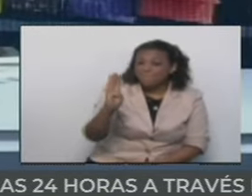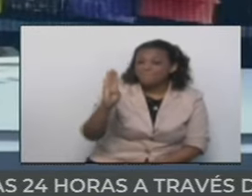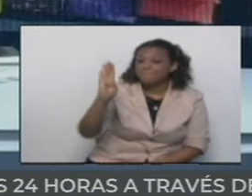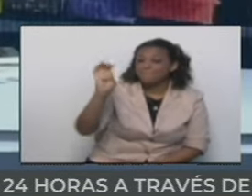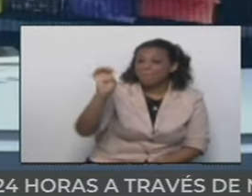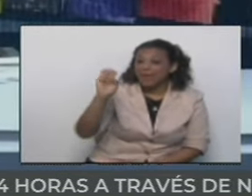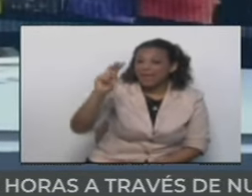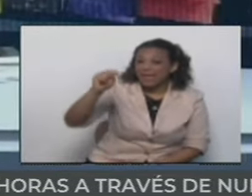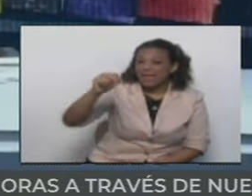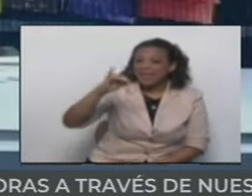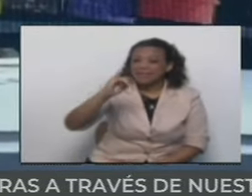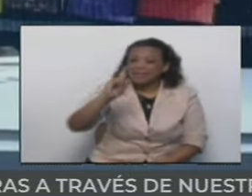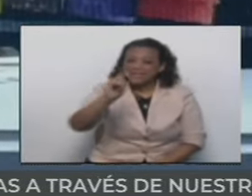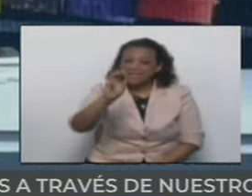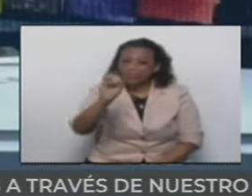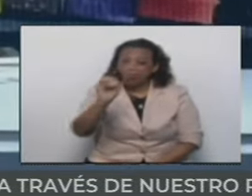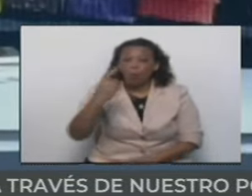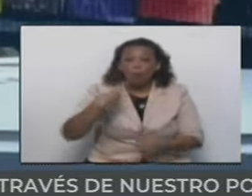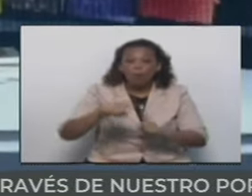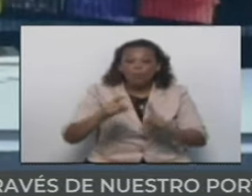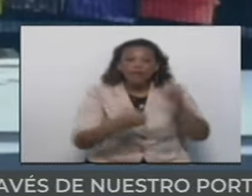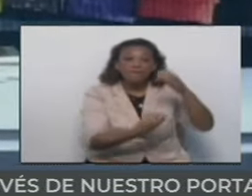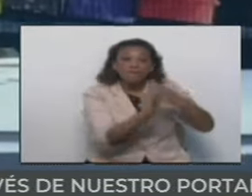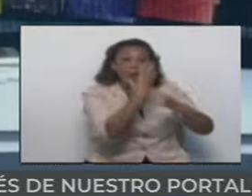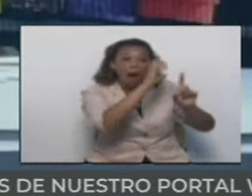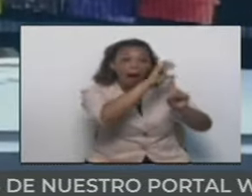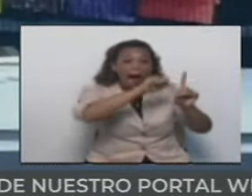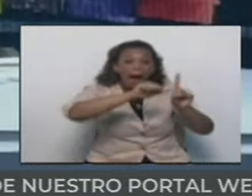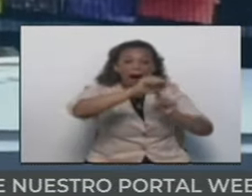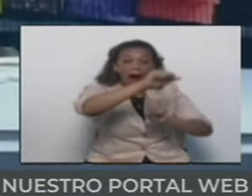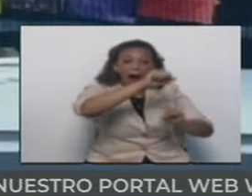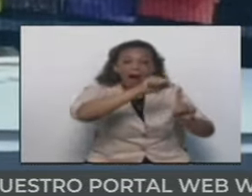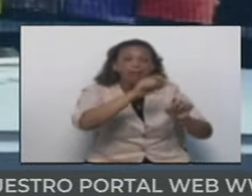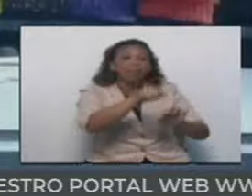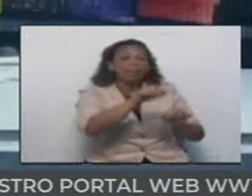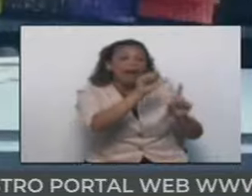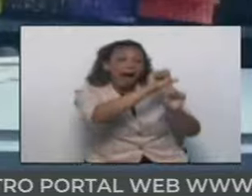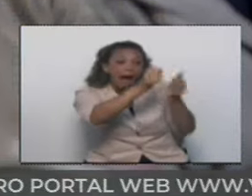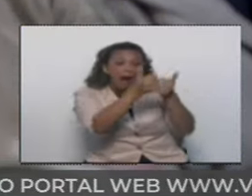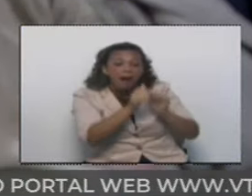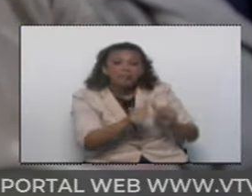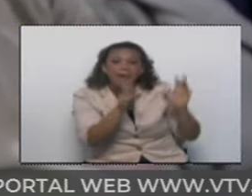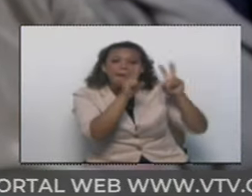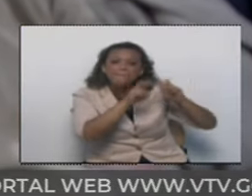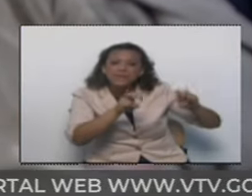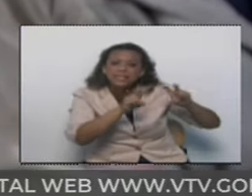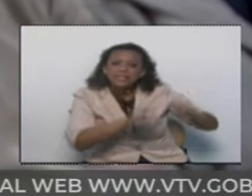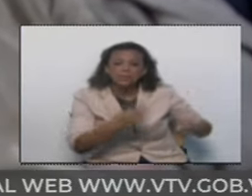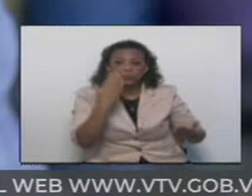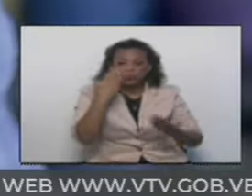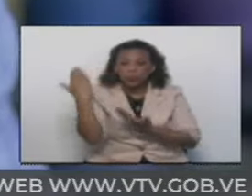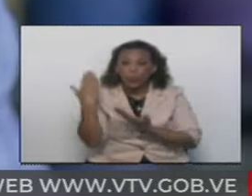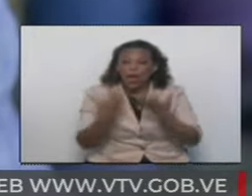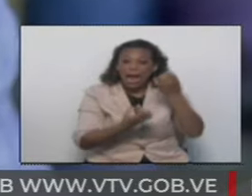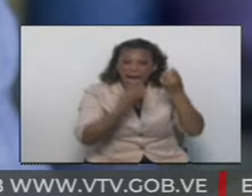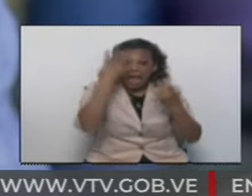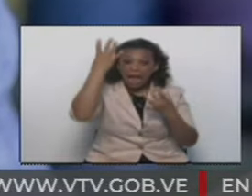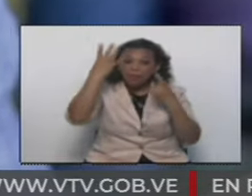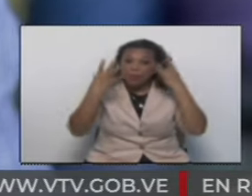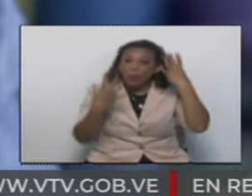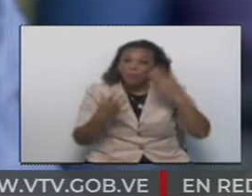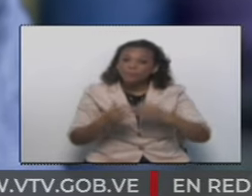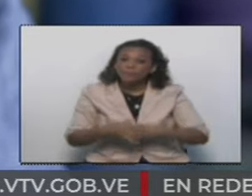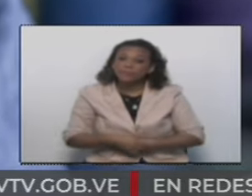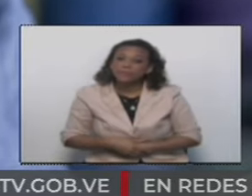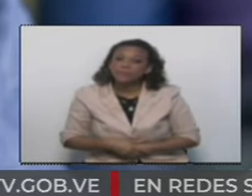Uno editado por Fundarte, el libro de Cruz Quinal, una investigación a un creador,